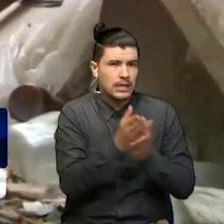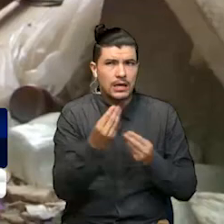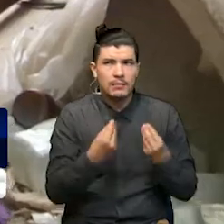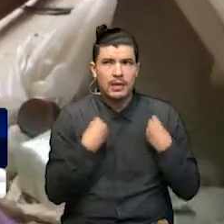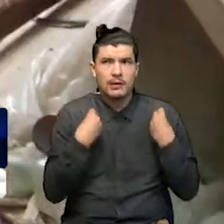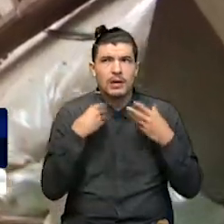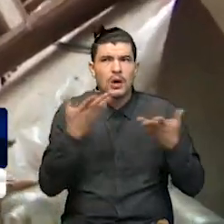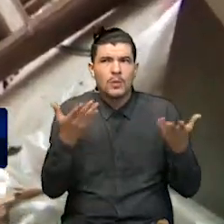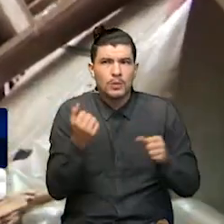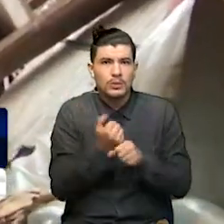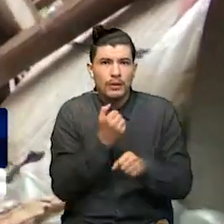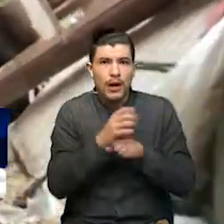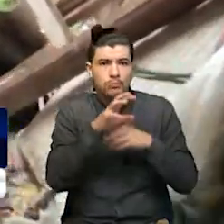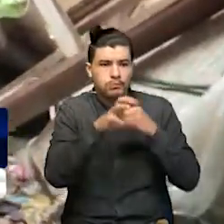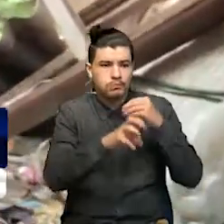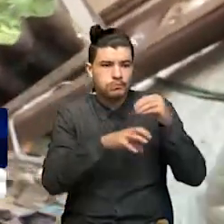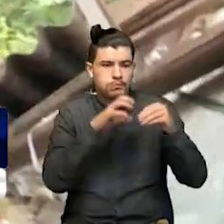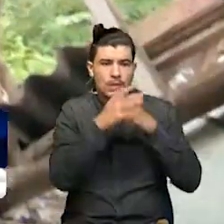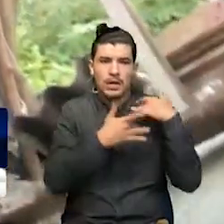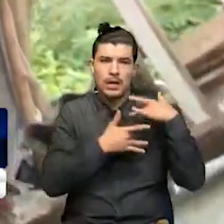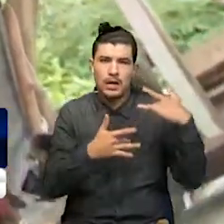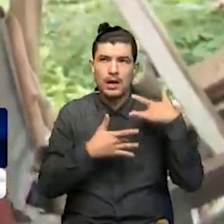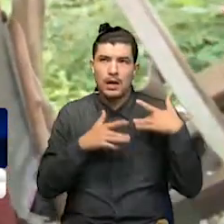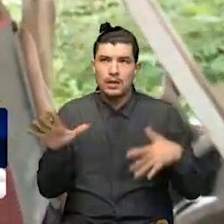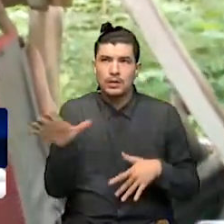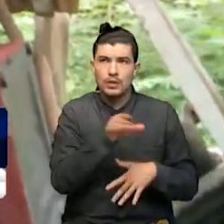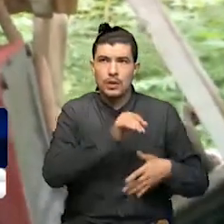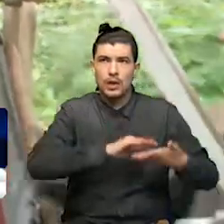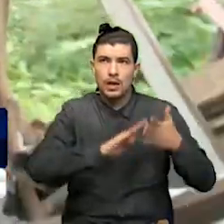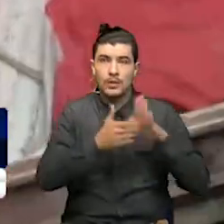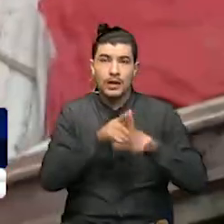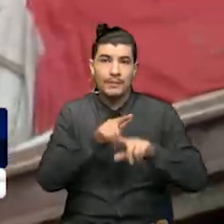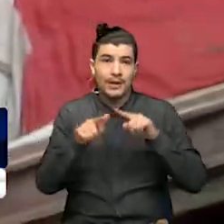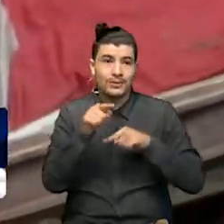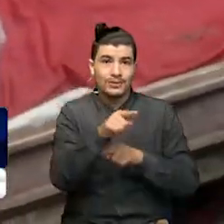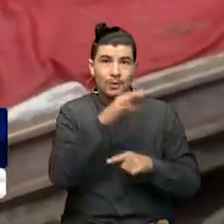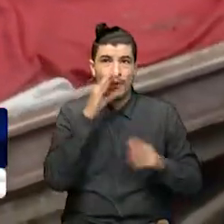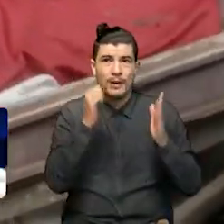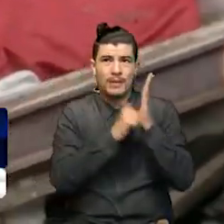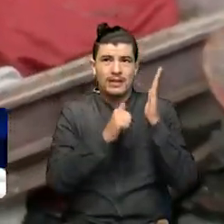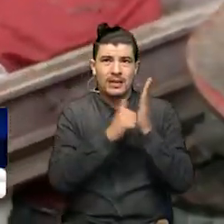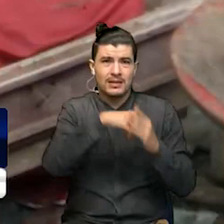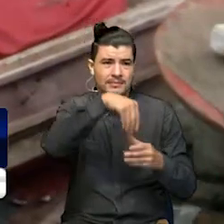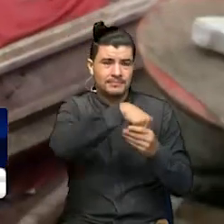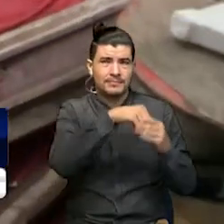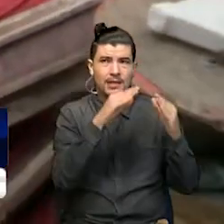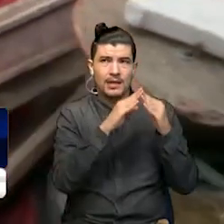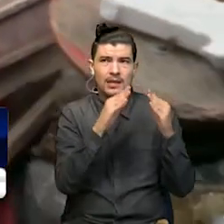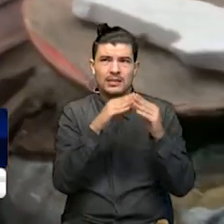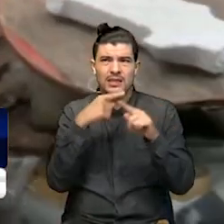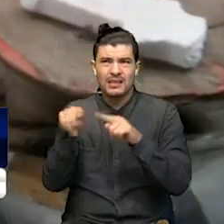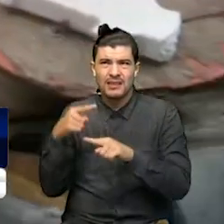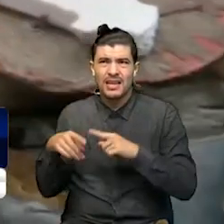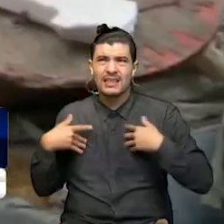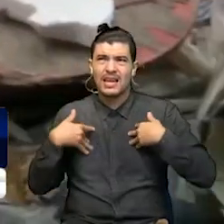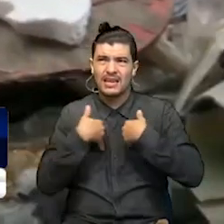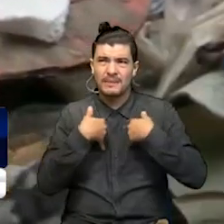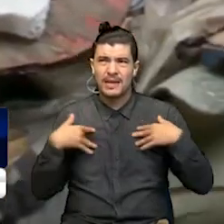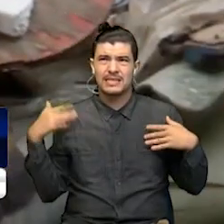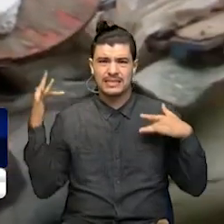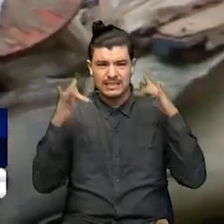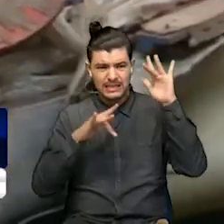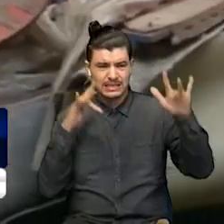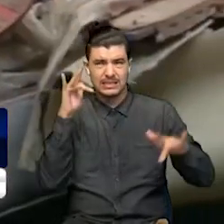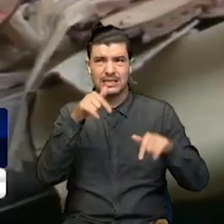como reciclador y por la caridad de la comunidad. Sin embargo, por el material que acumula en su residencia, diferentes animales han llegado hasta